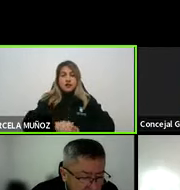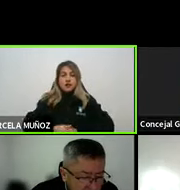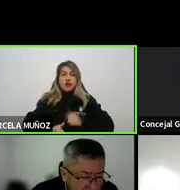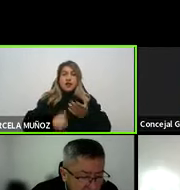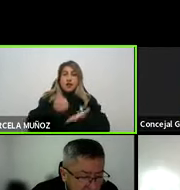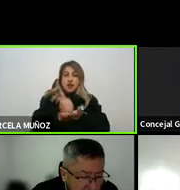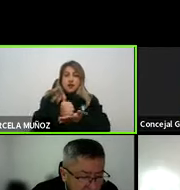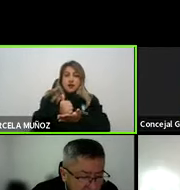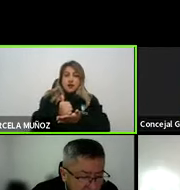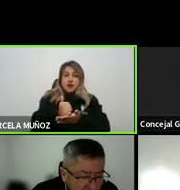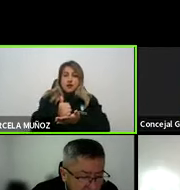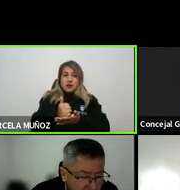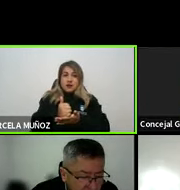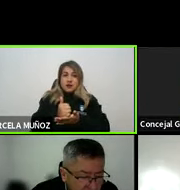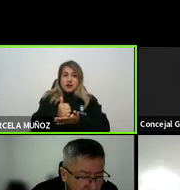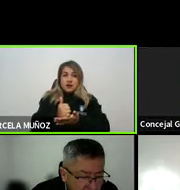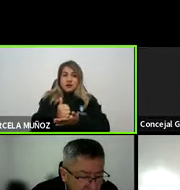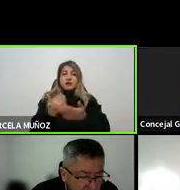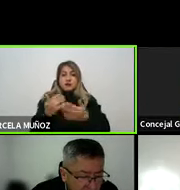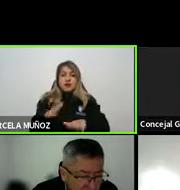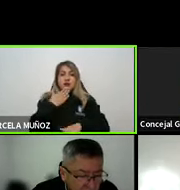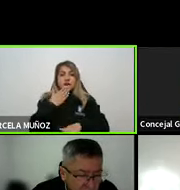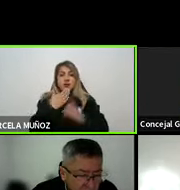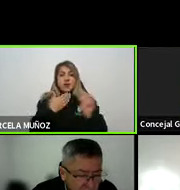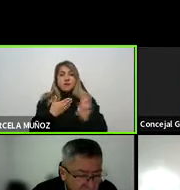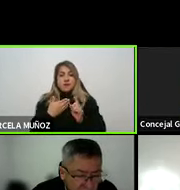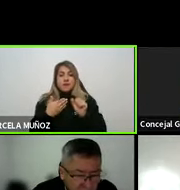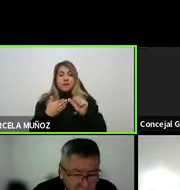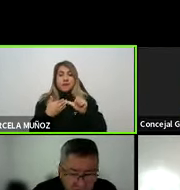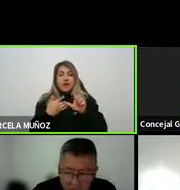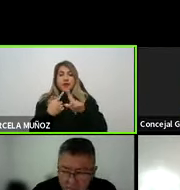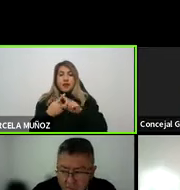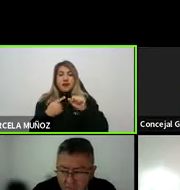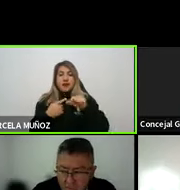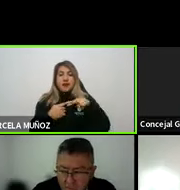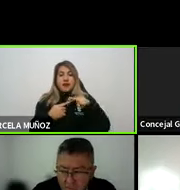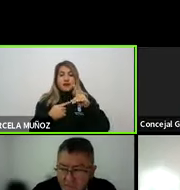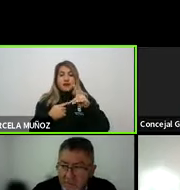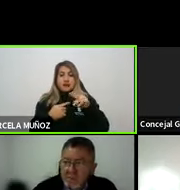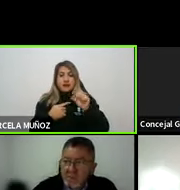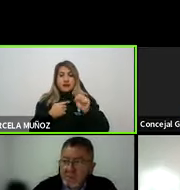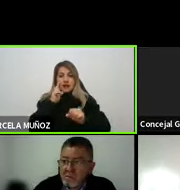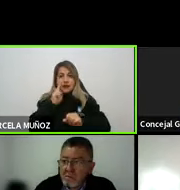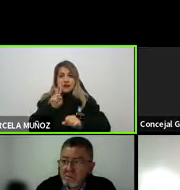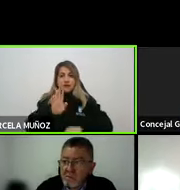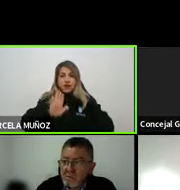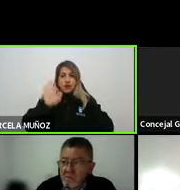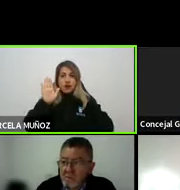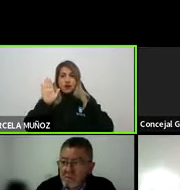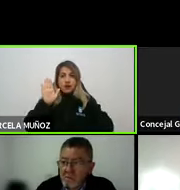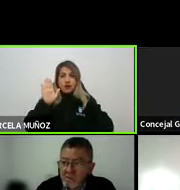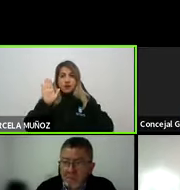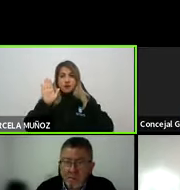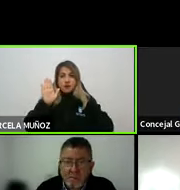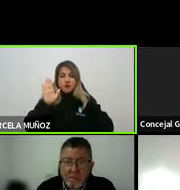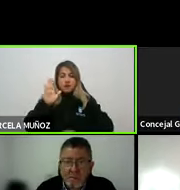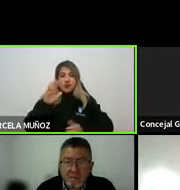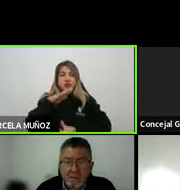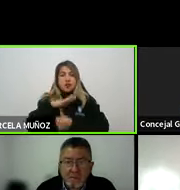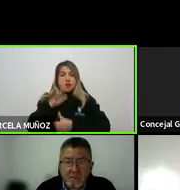Alcaldesa. Llegó la concejala Alexandra Arancibia, veo su mano levantada.